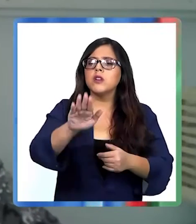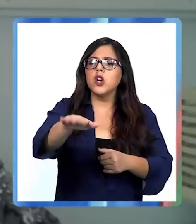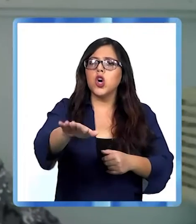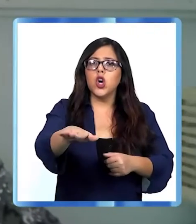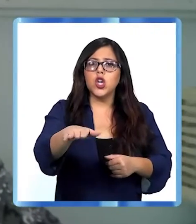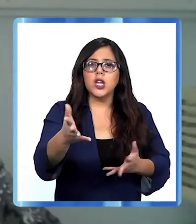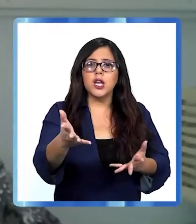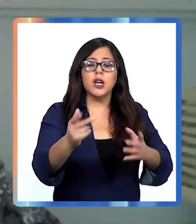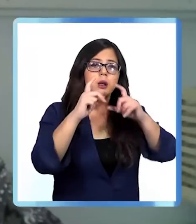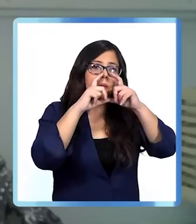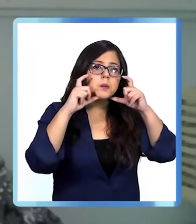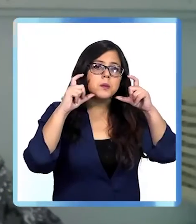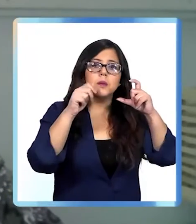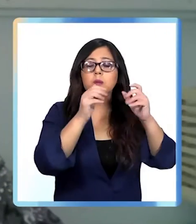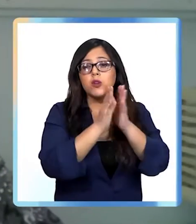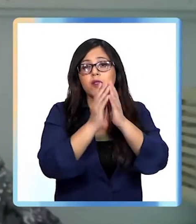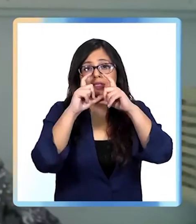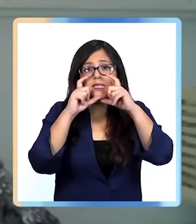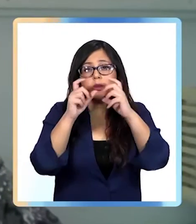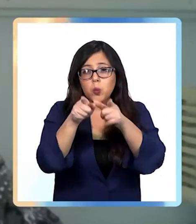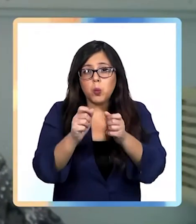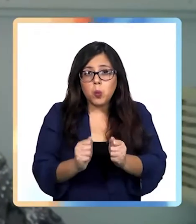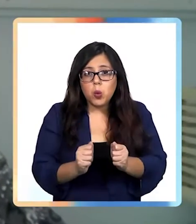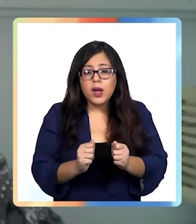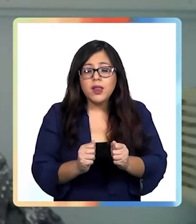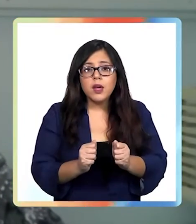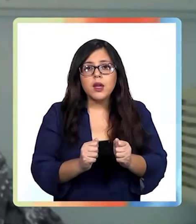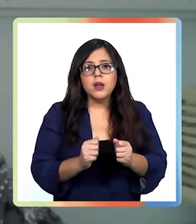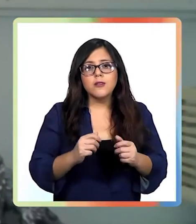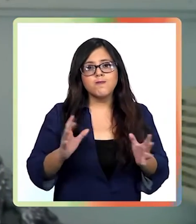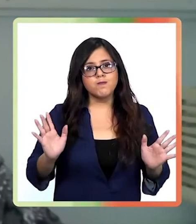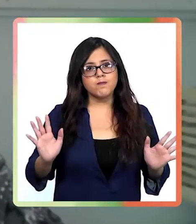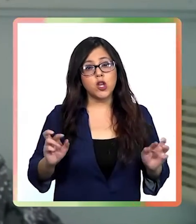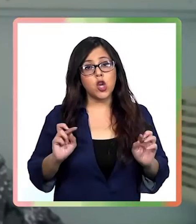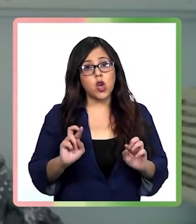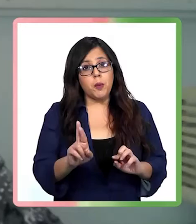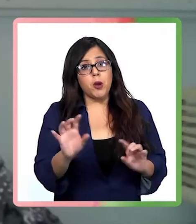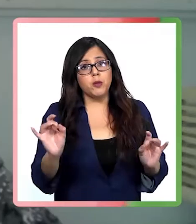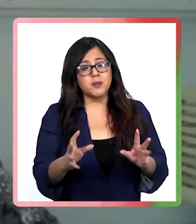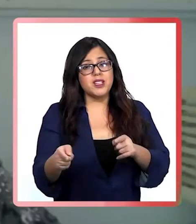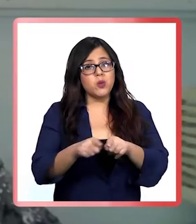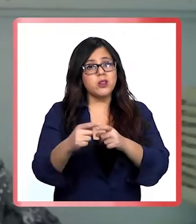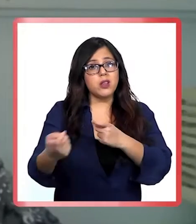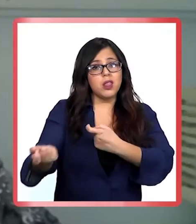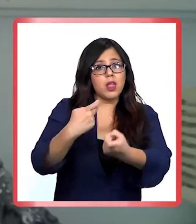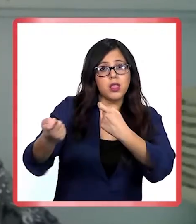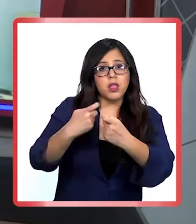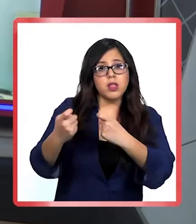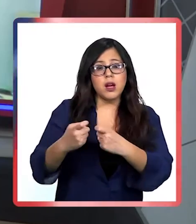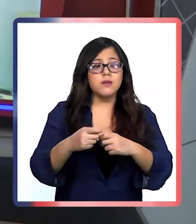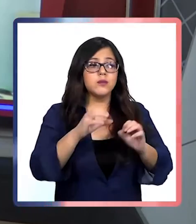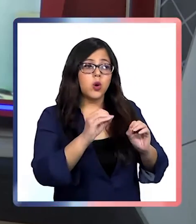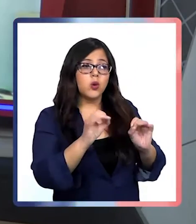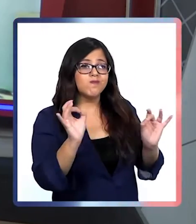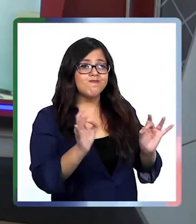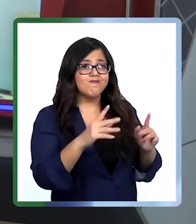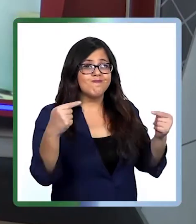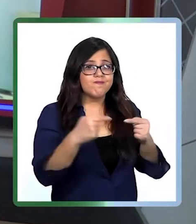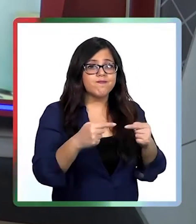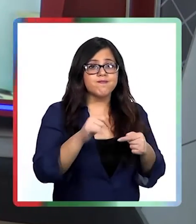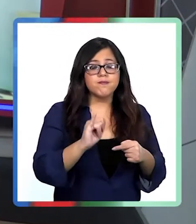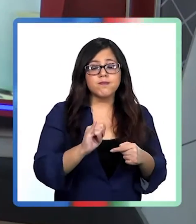dices a alguien que no está usando la mascarilla que por favor se la coloque, o sea, lo menos que te dicen garabato, eso es lo menos. Eso puede terminar muy mal,